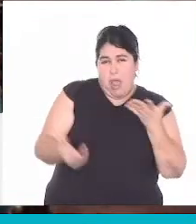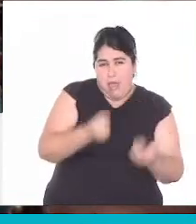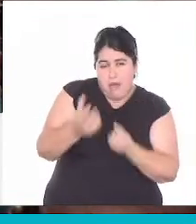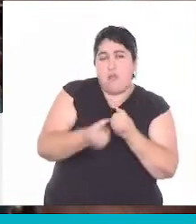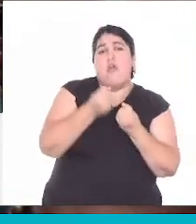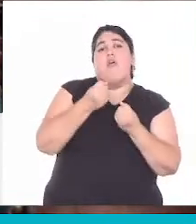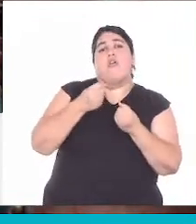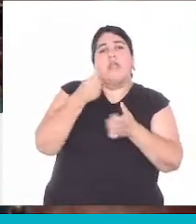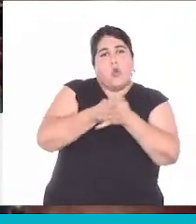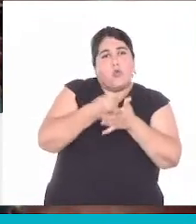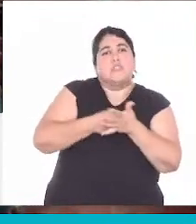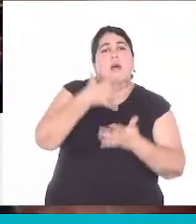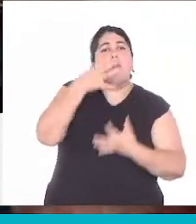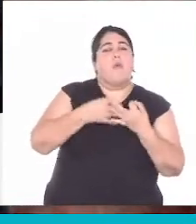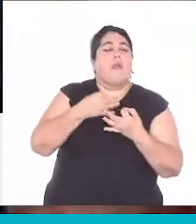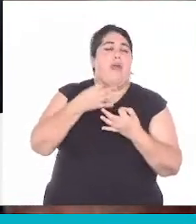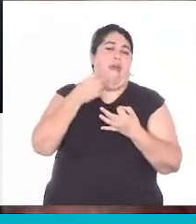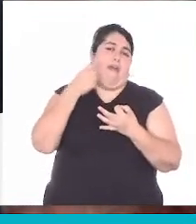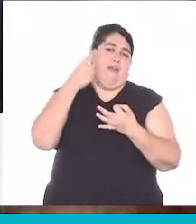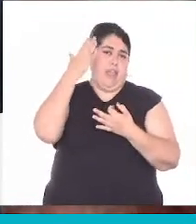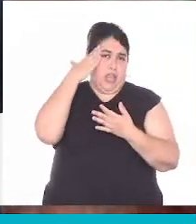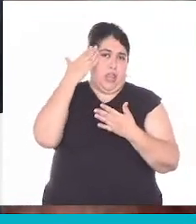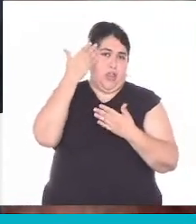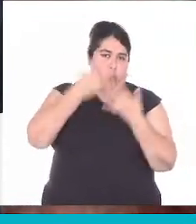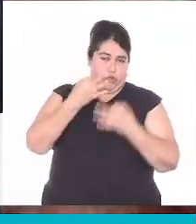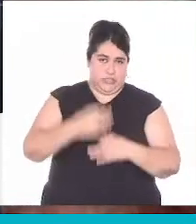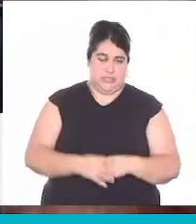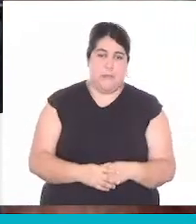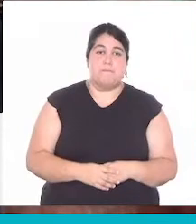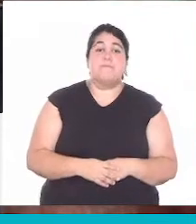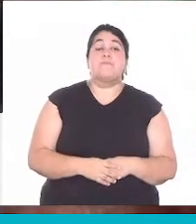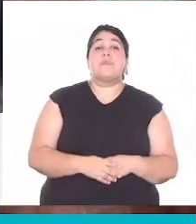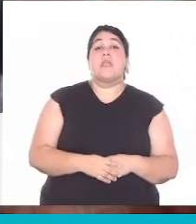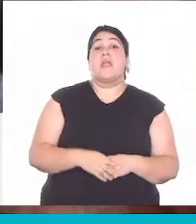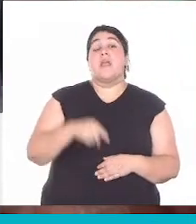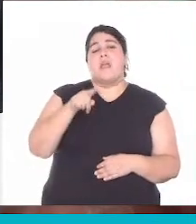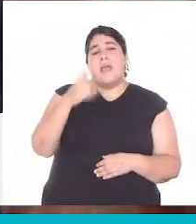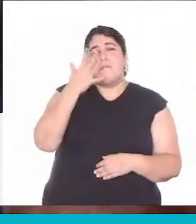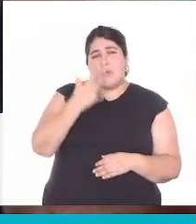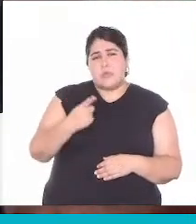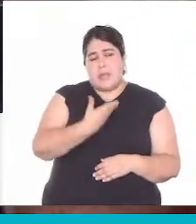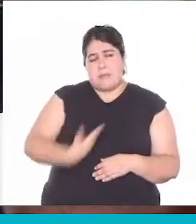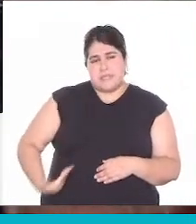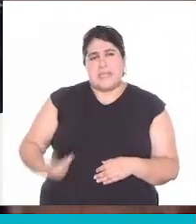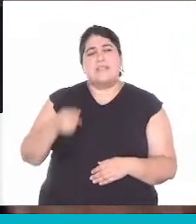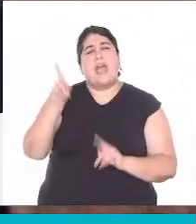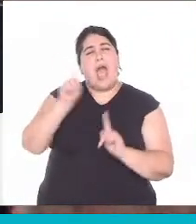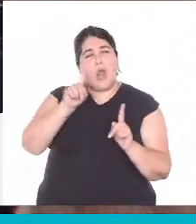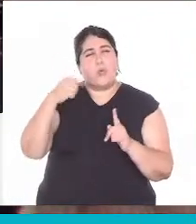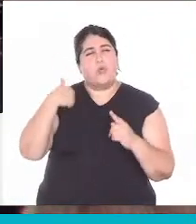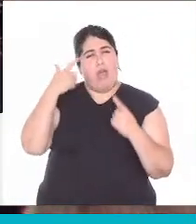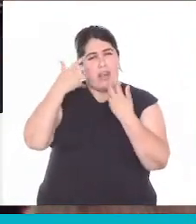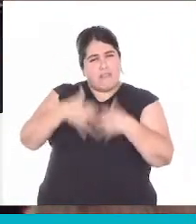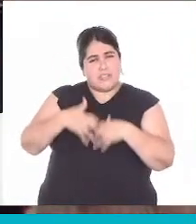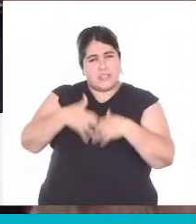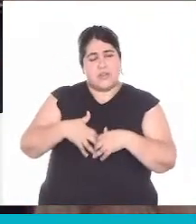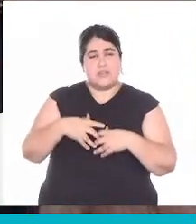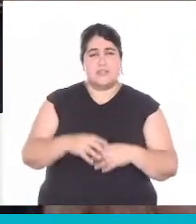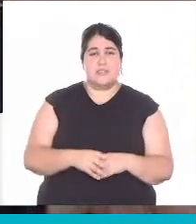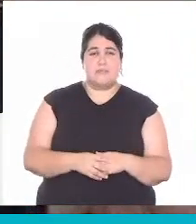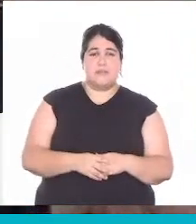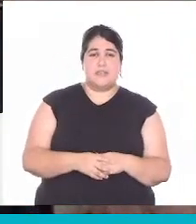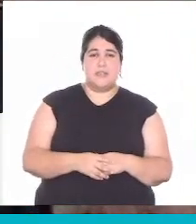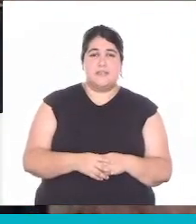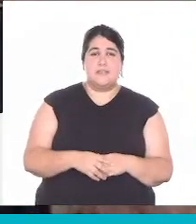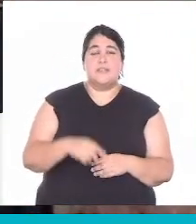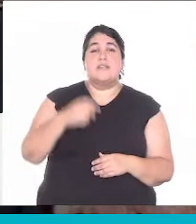justicia. Pero además, presidente, si me permiten, me gustaría hacer algunas reflexiones, quizá saliendo